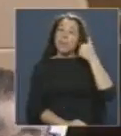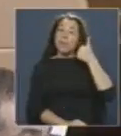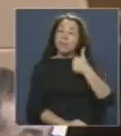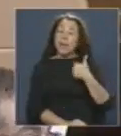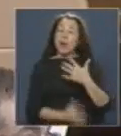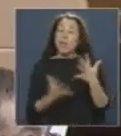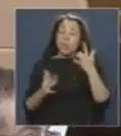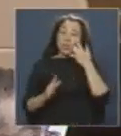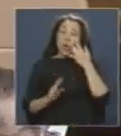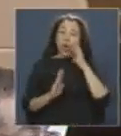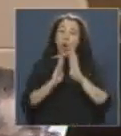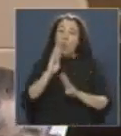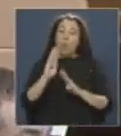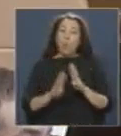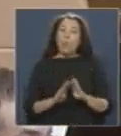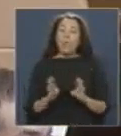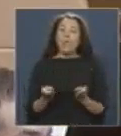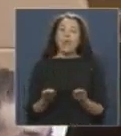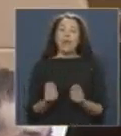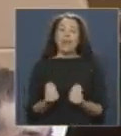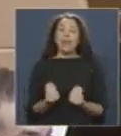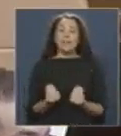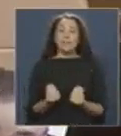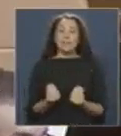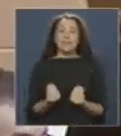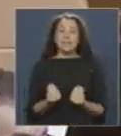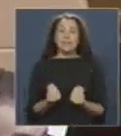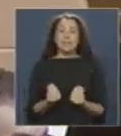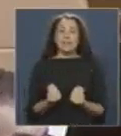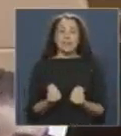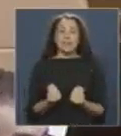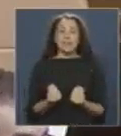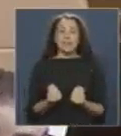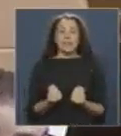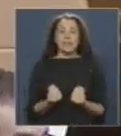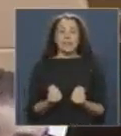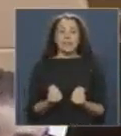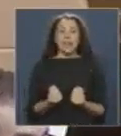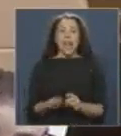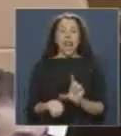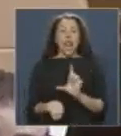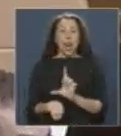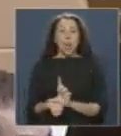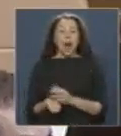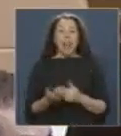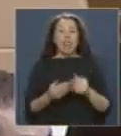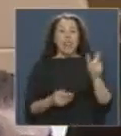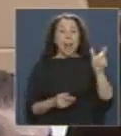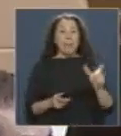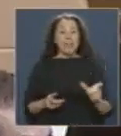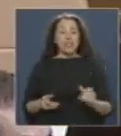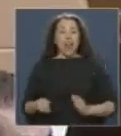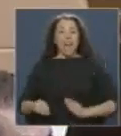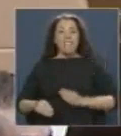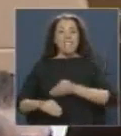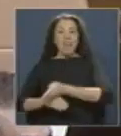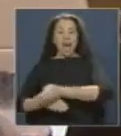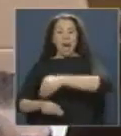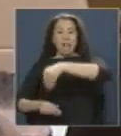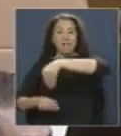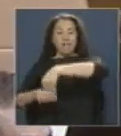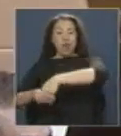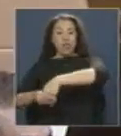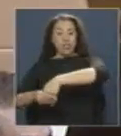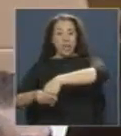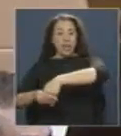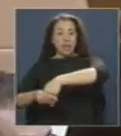celo la necesidad de que el local de votación donde sufraga